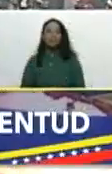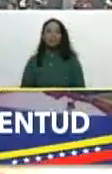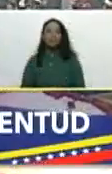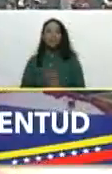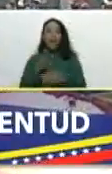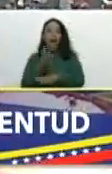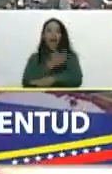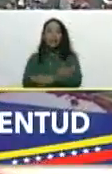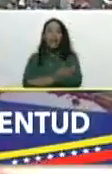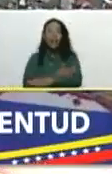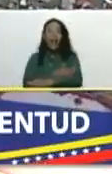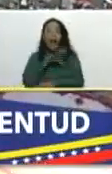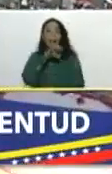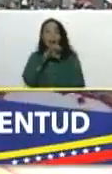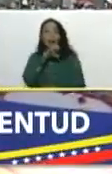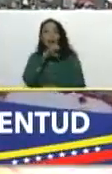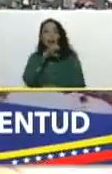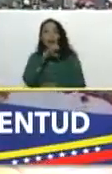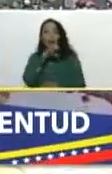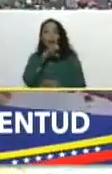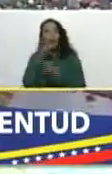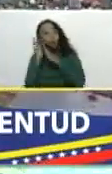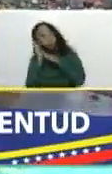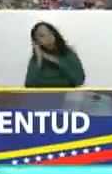Antes que el perro se eche.